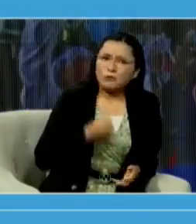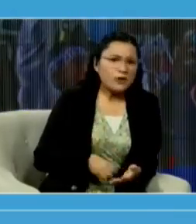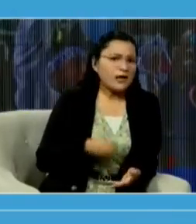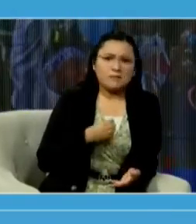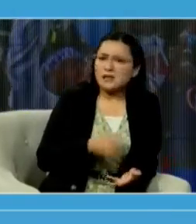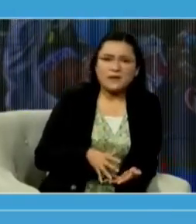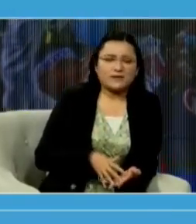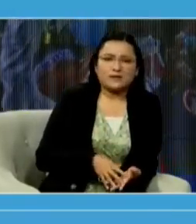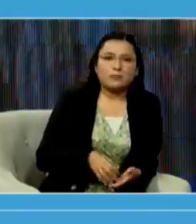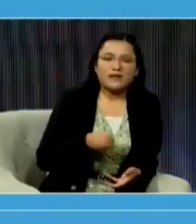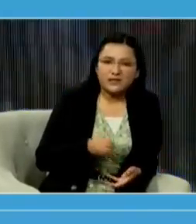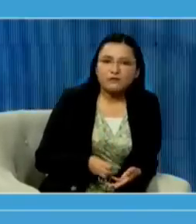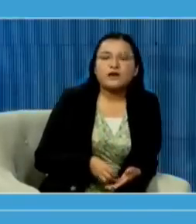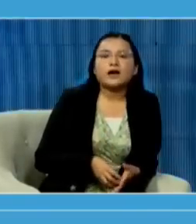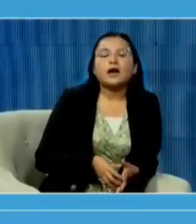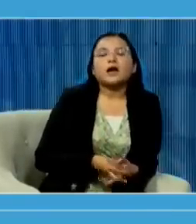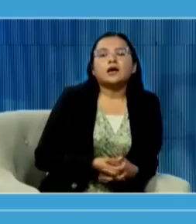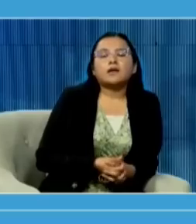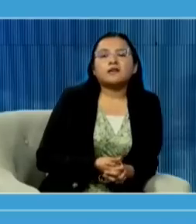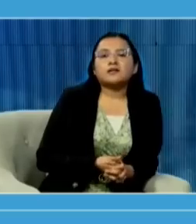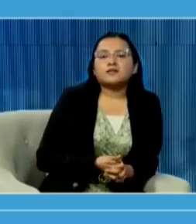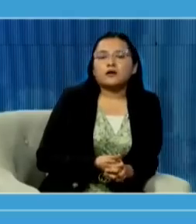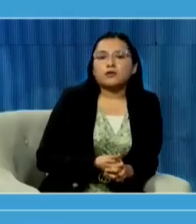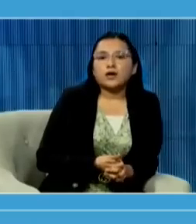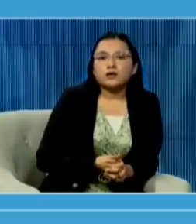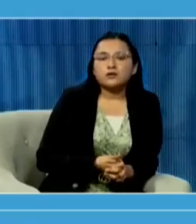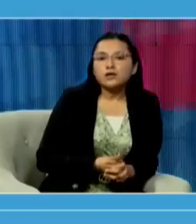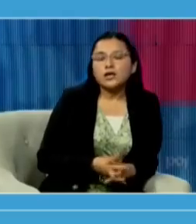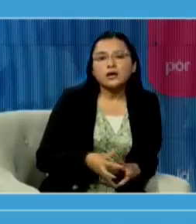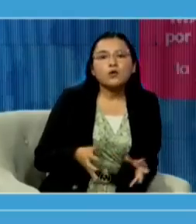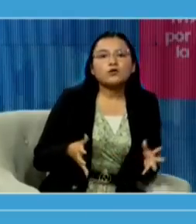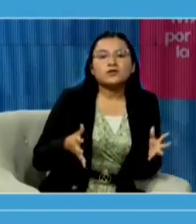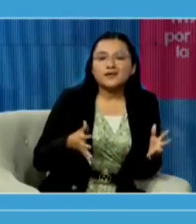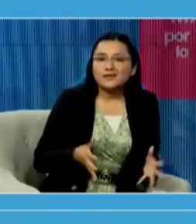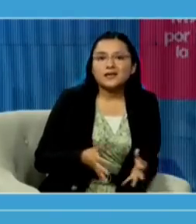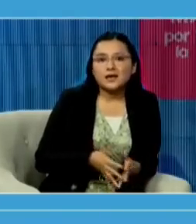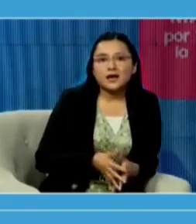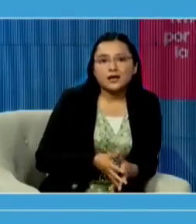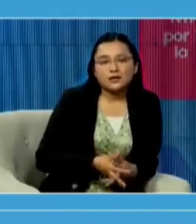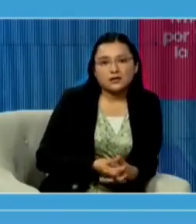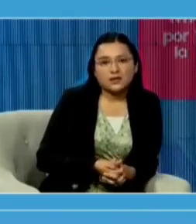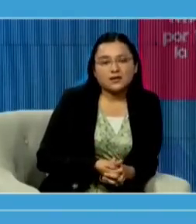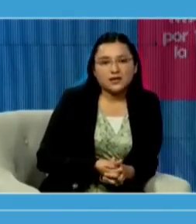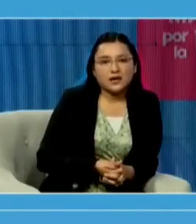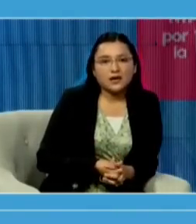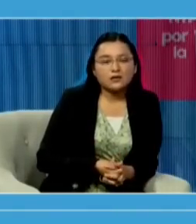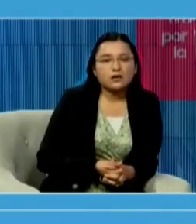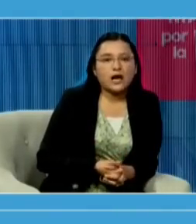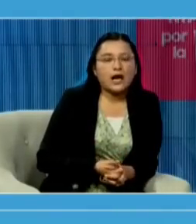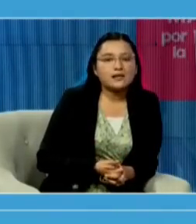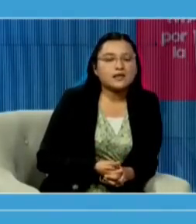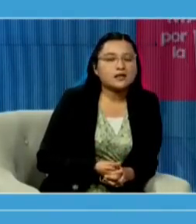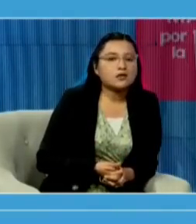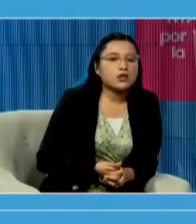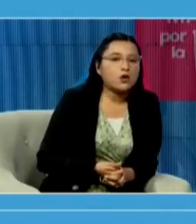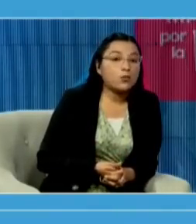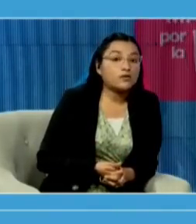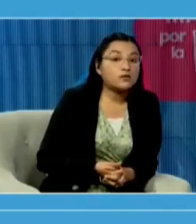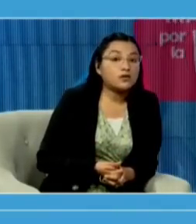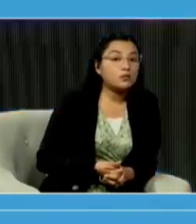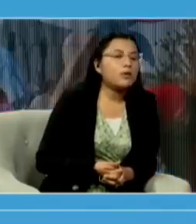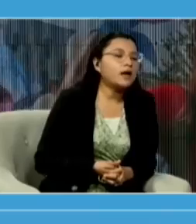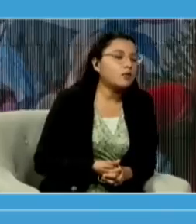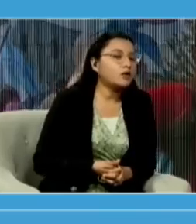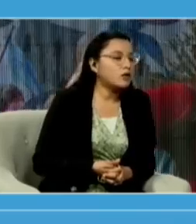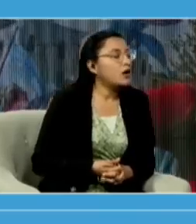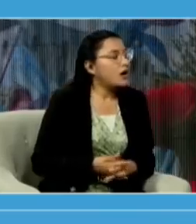recalcar una y mil veces, pacífica, que vienen desarrollando y bueno, ya están llegando ya al centro de